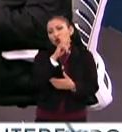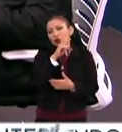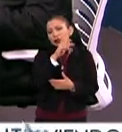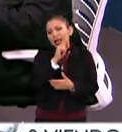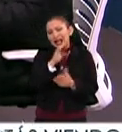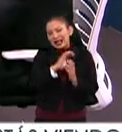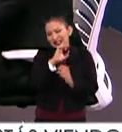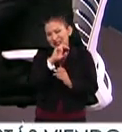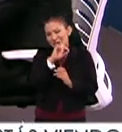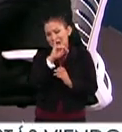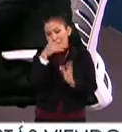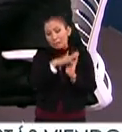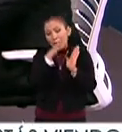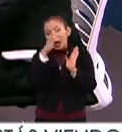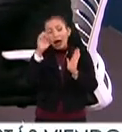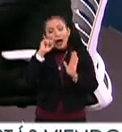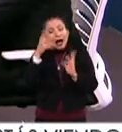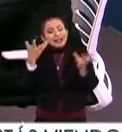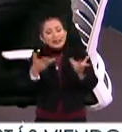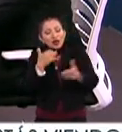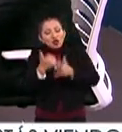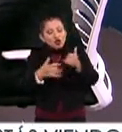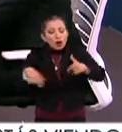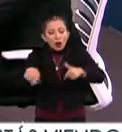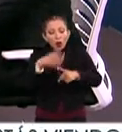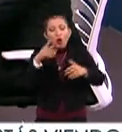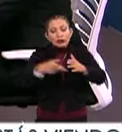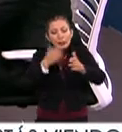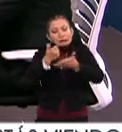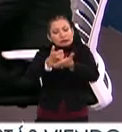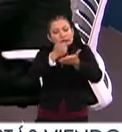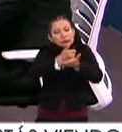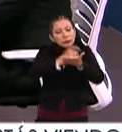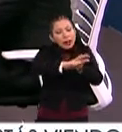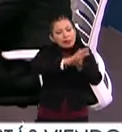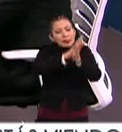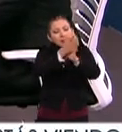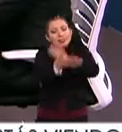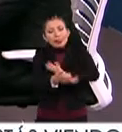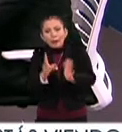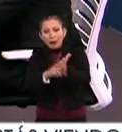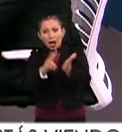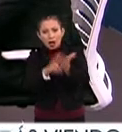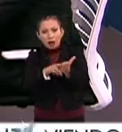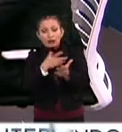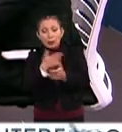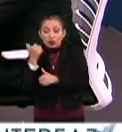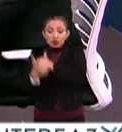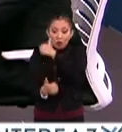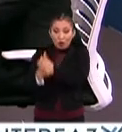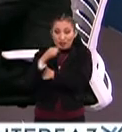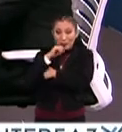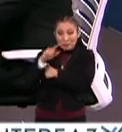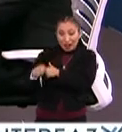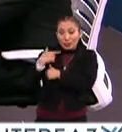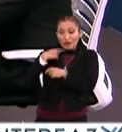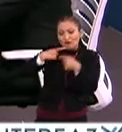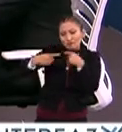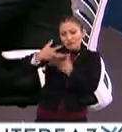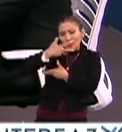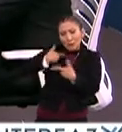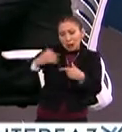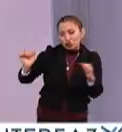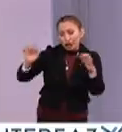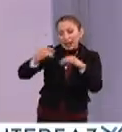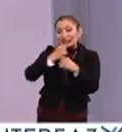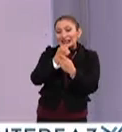para que puedan generar este tipo o recomponer este tipo de valores. Tenemos en los concursos de deliberación